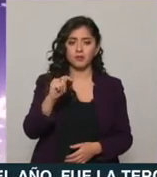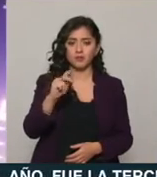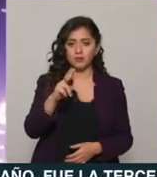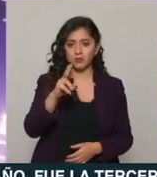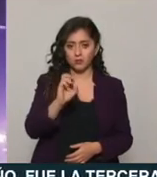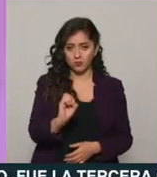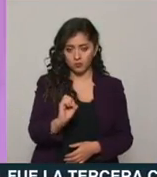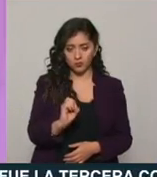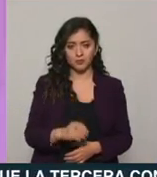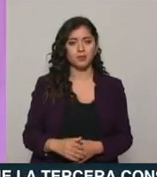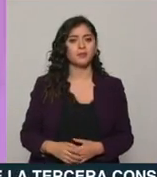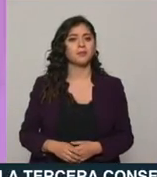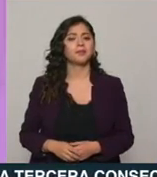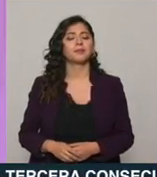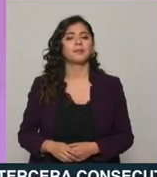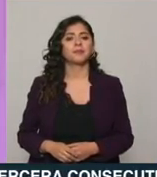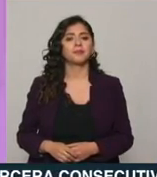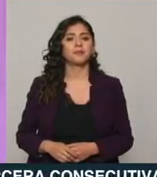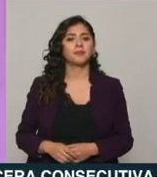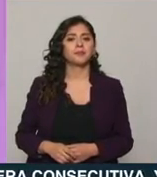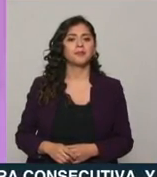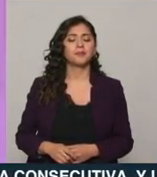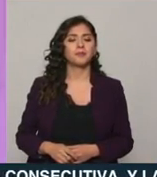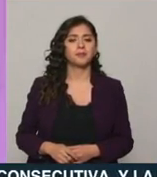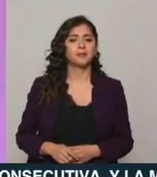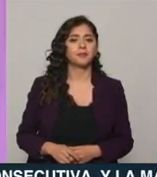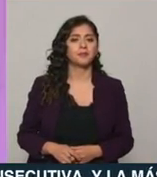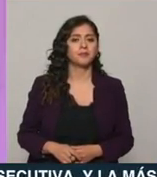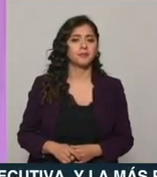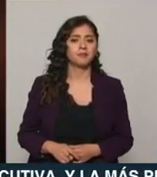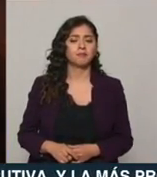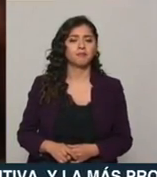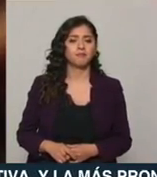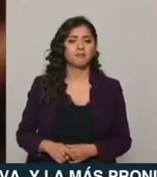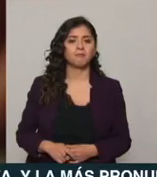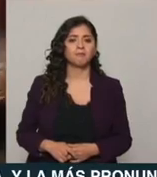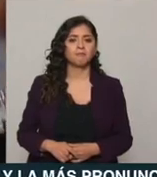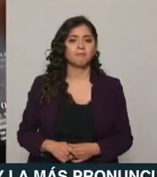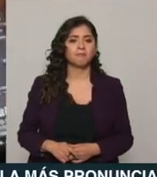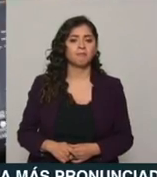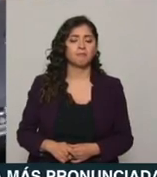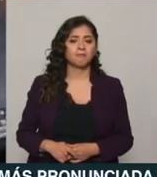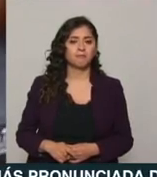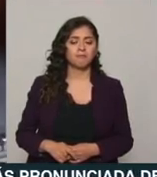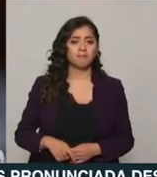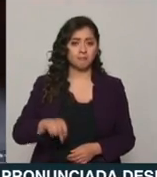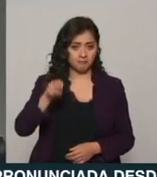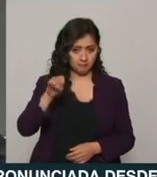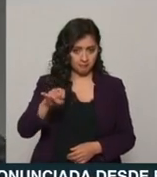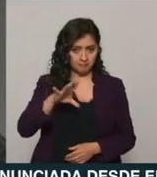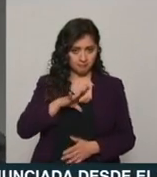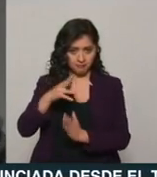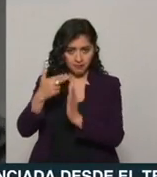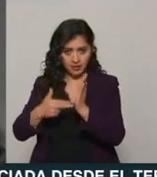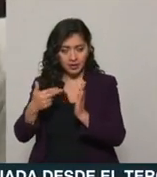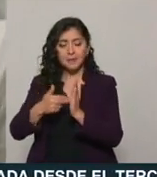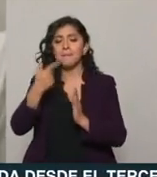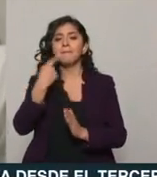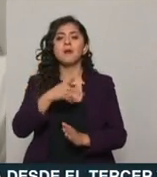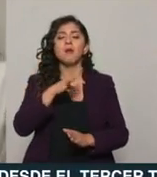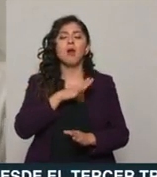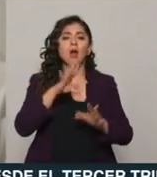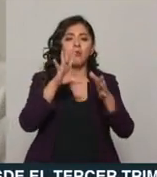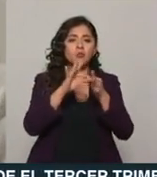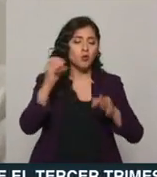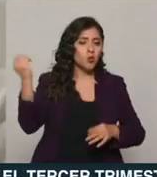El taller va a ser justo en Centro, pero tenemos la plática de todo el proyecto, la conferencia